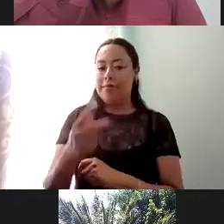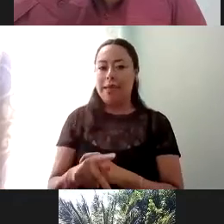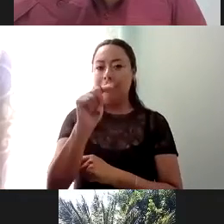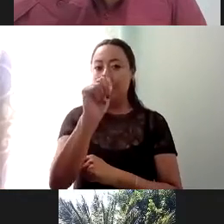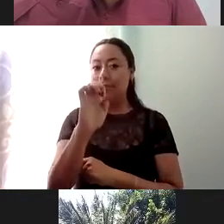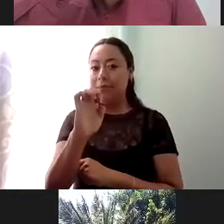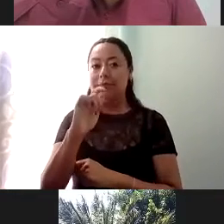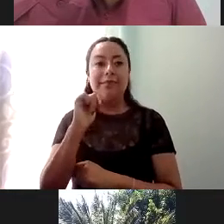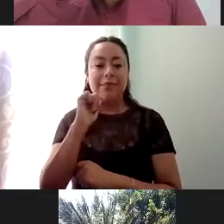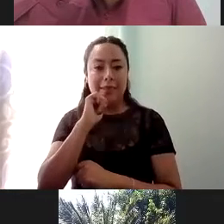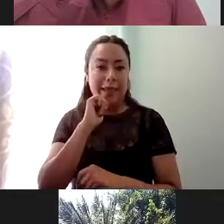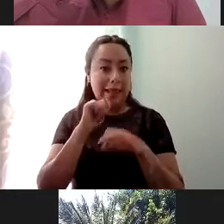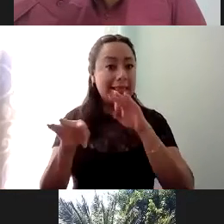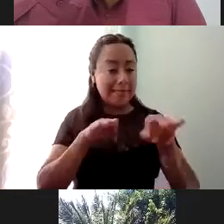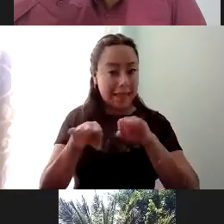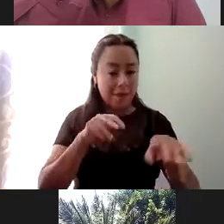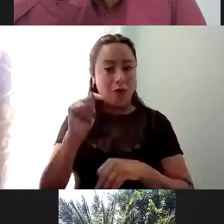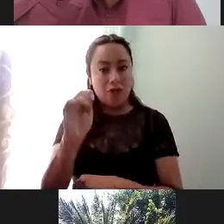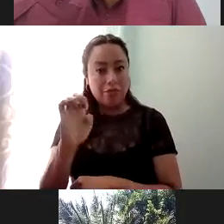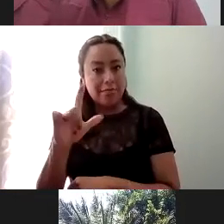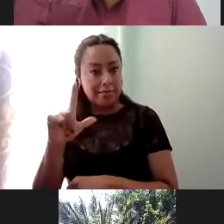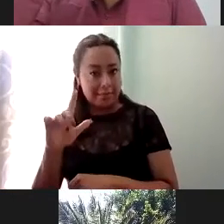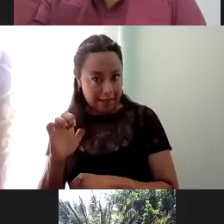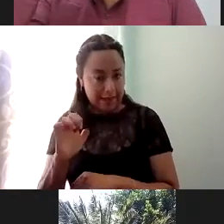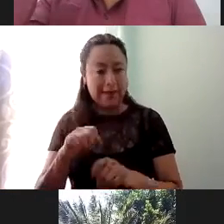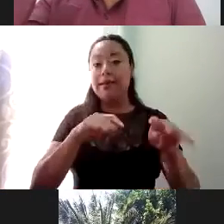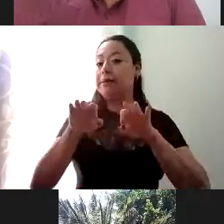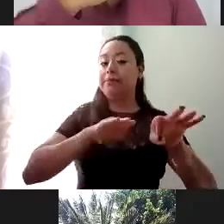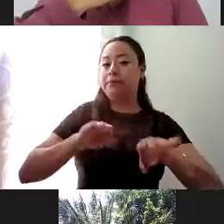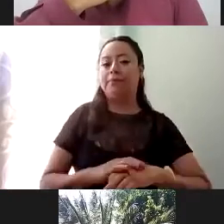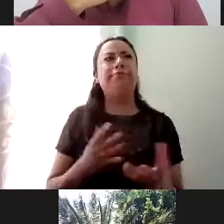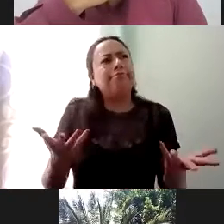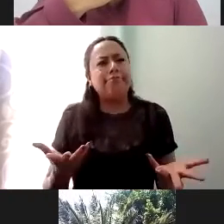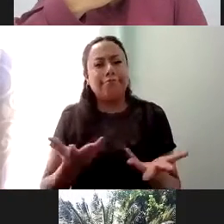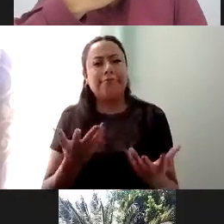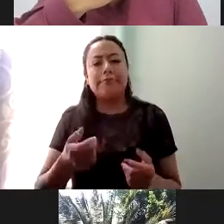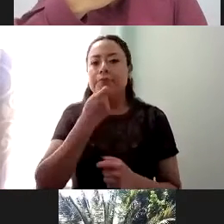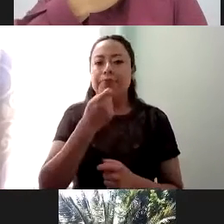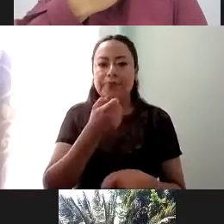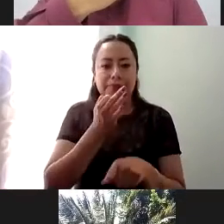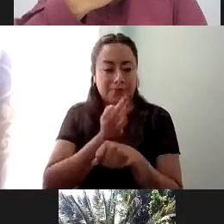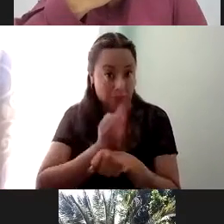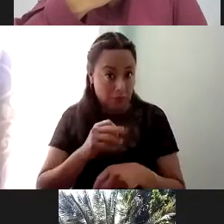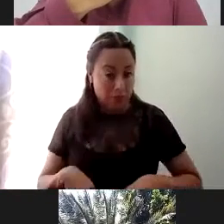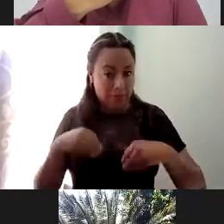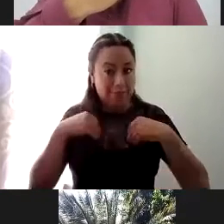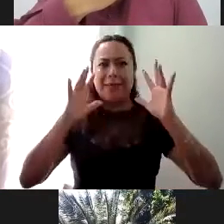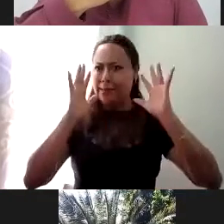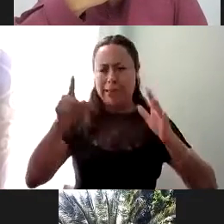distancia, también ha generado que los niños de hoy en día, que ya eran niños digitales